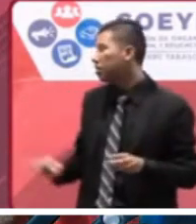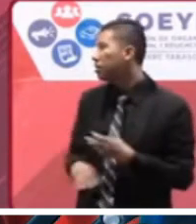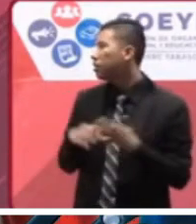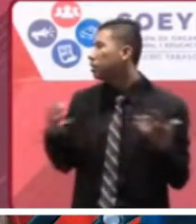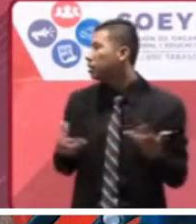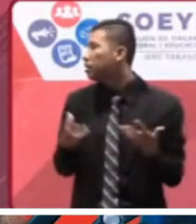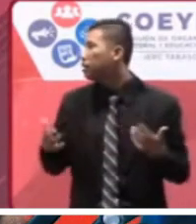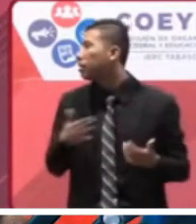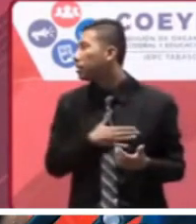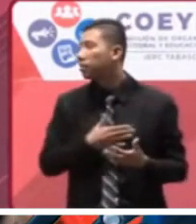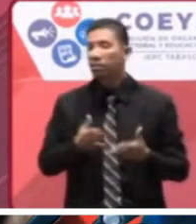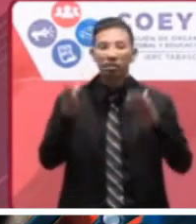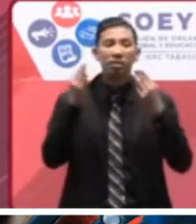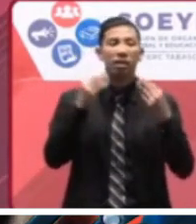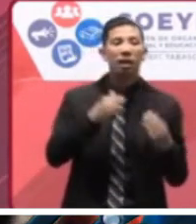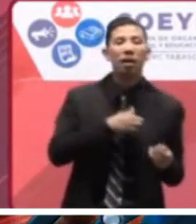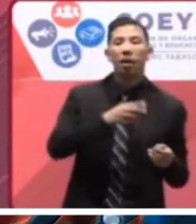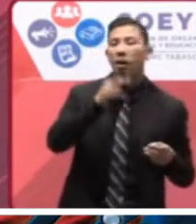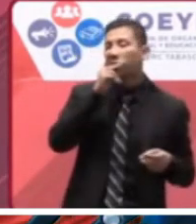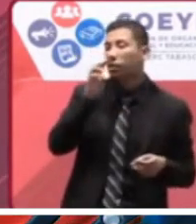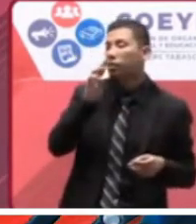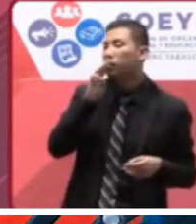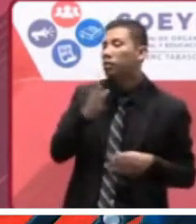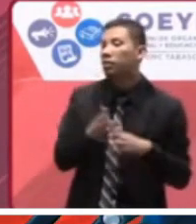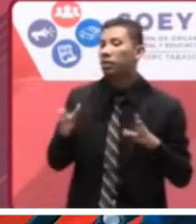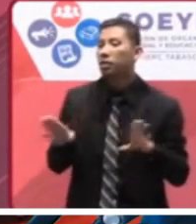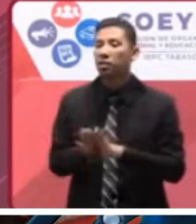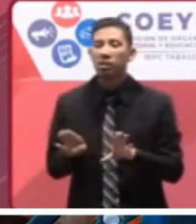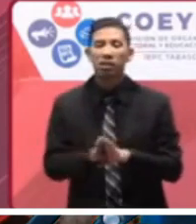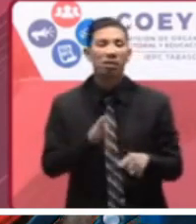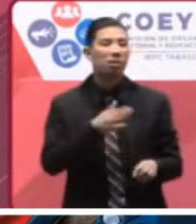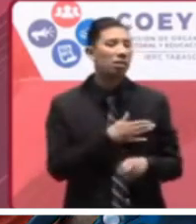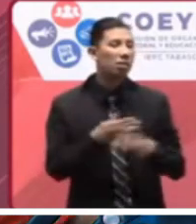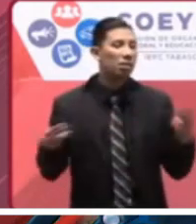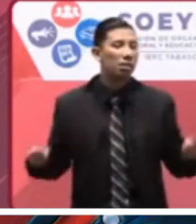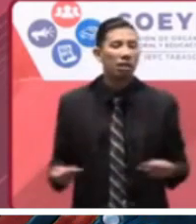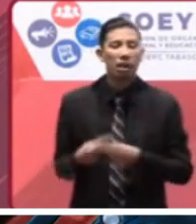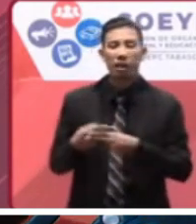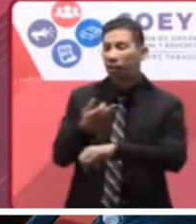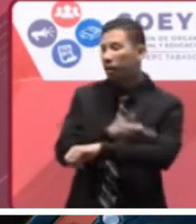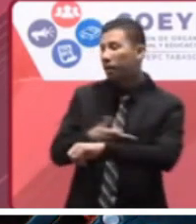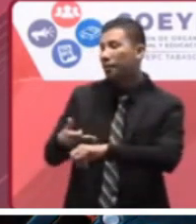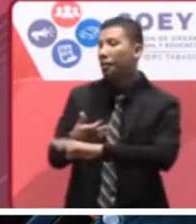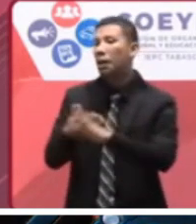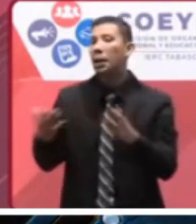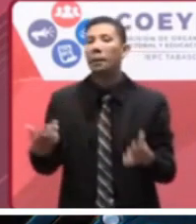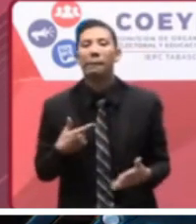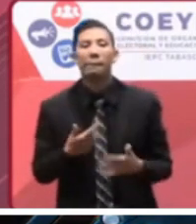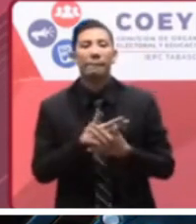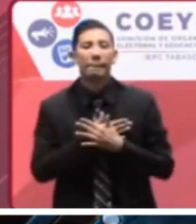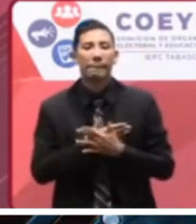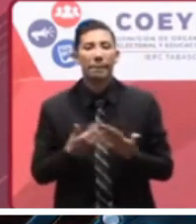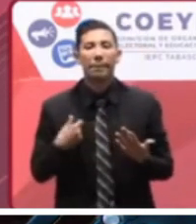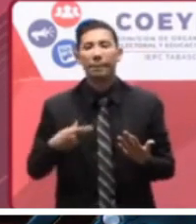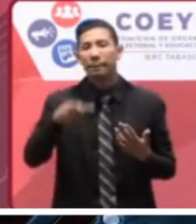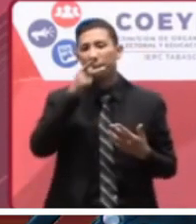A mí me enseñaron mis padres, a pesar de que yo vengo de la izquierda desde mis orígenes, desde mi familia, yo mamé de la izquierda, mi padre era un agente de